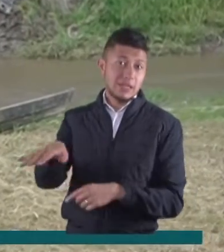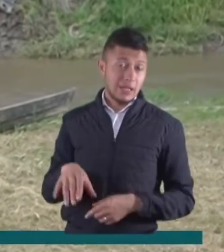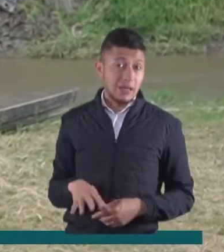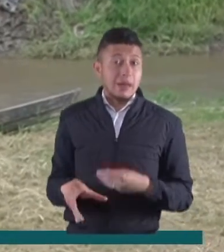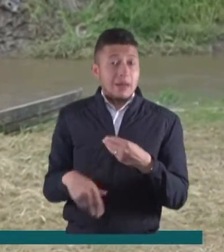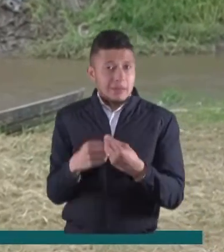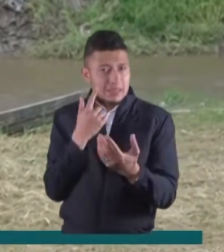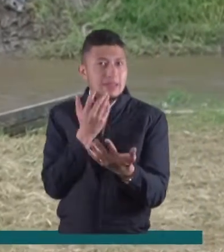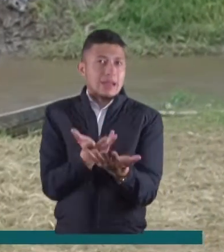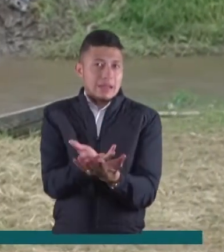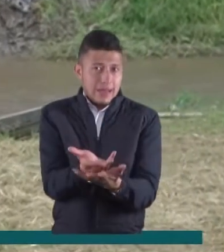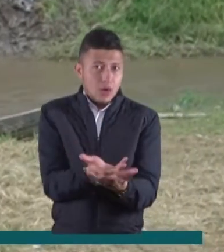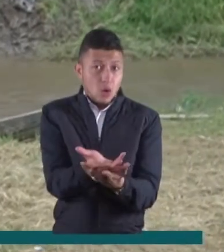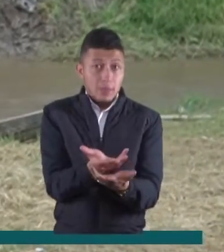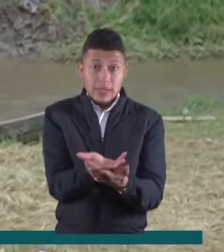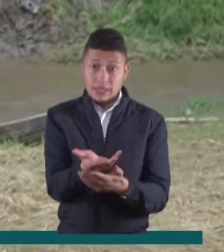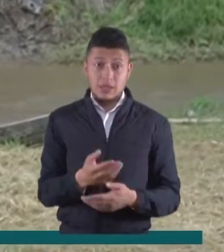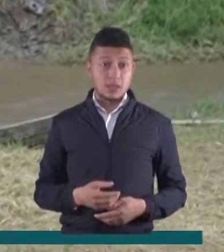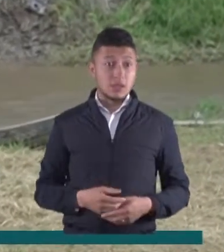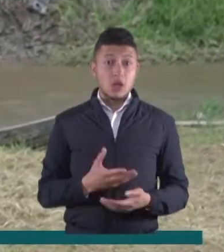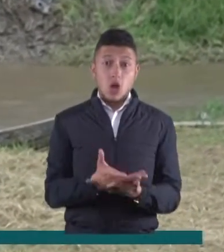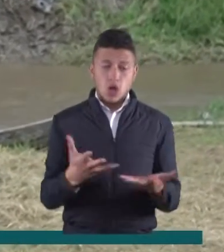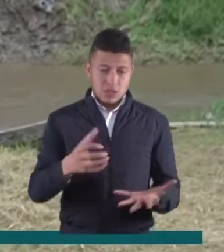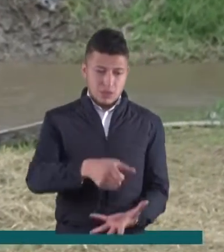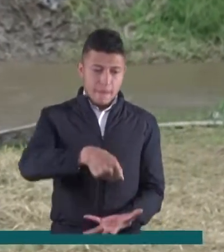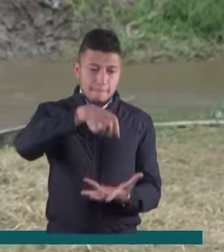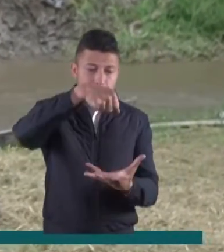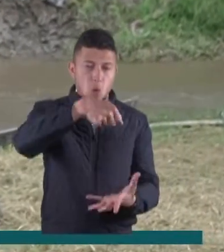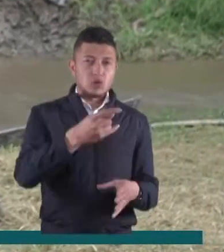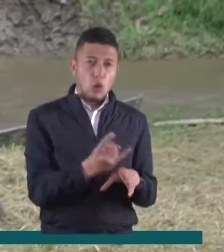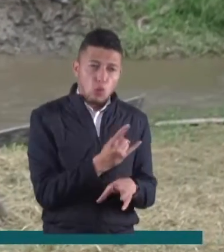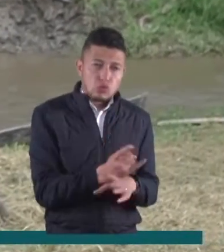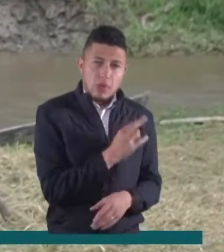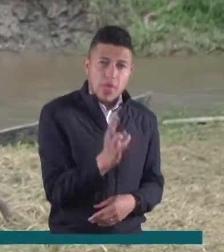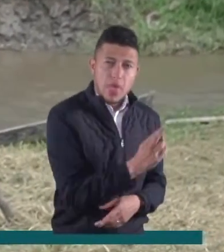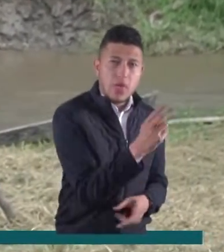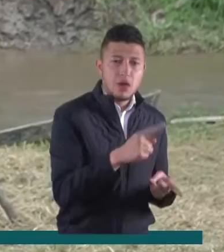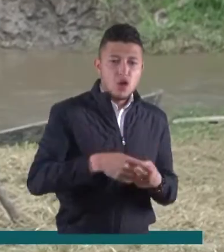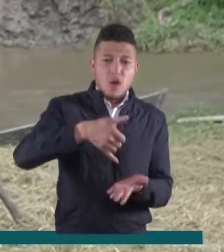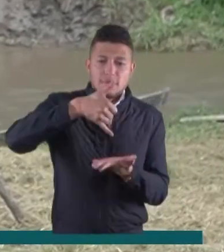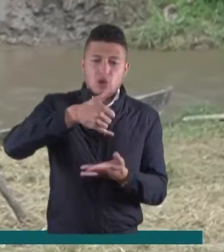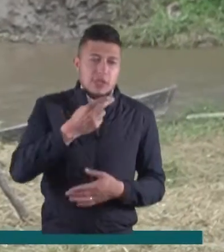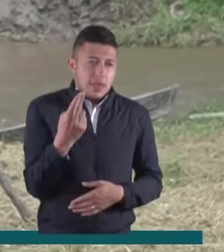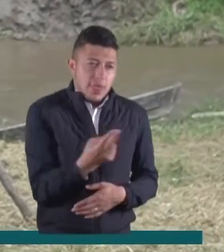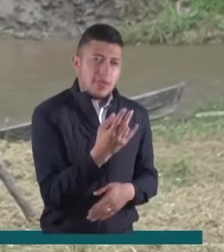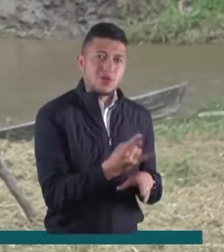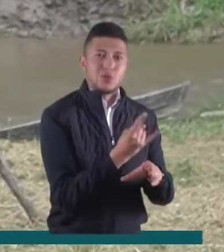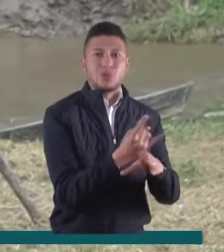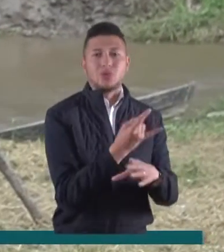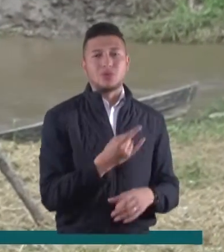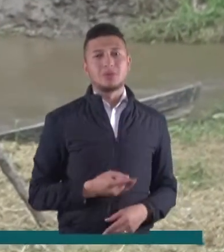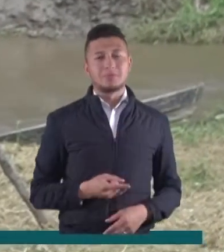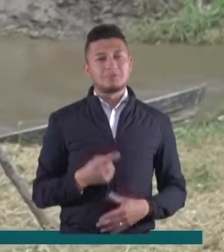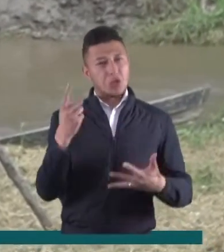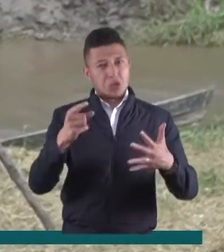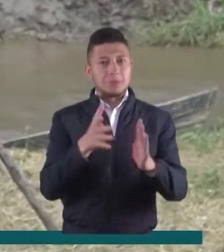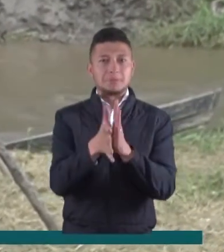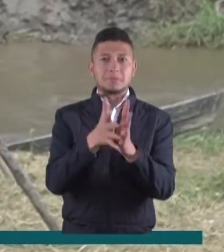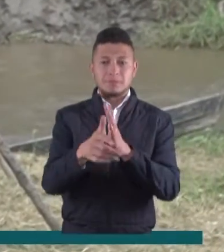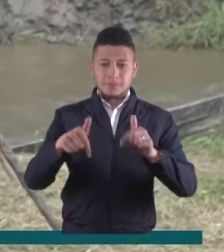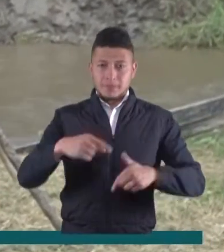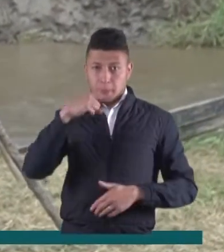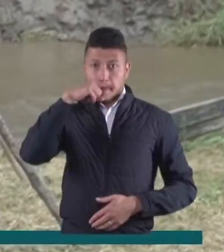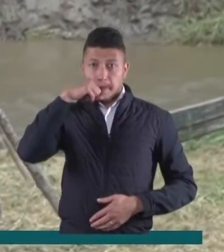por lo que también se recomienda dar uso máximos Alimentos como bolsas plásticas botellas plásticas entre otros desde Leticia